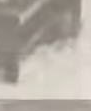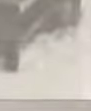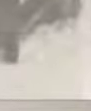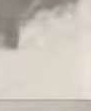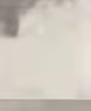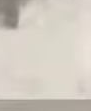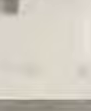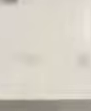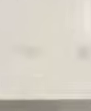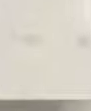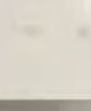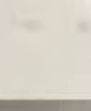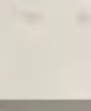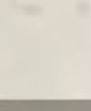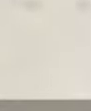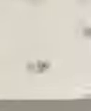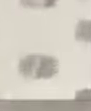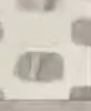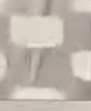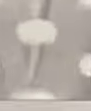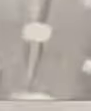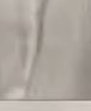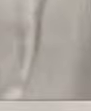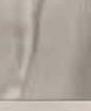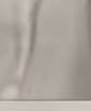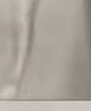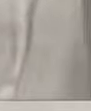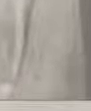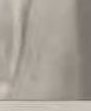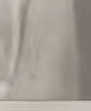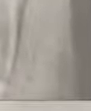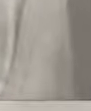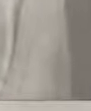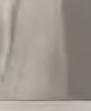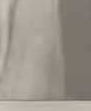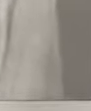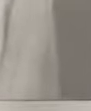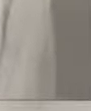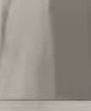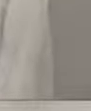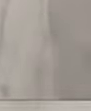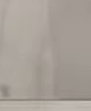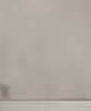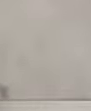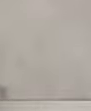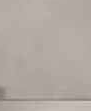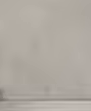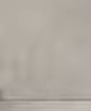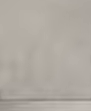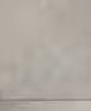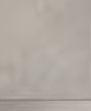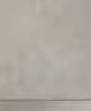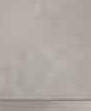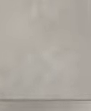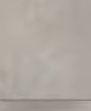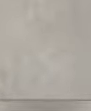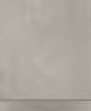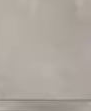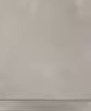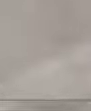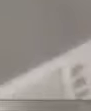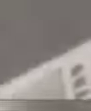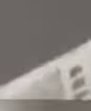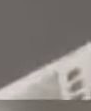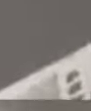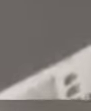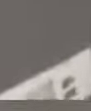algo de capital importancia fue que en la cárcel Fidel delineó la estrategia de lucha que seguirían una vez en libertad,